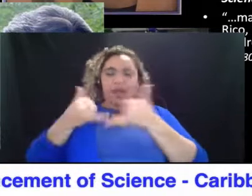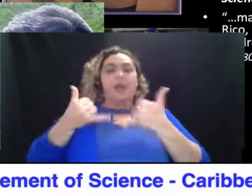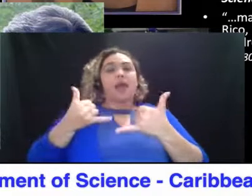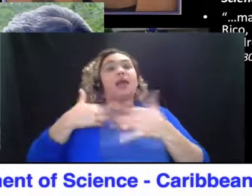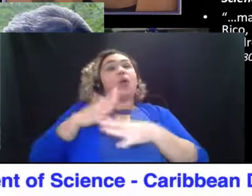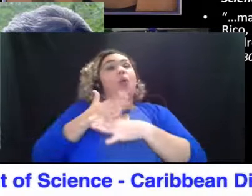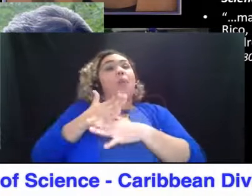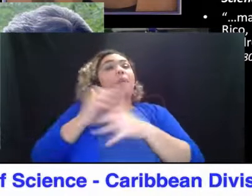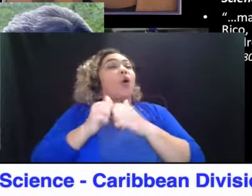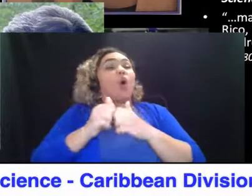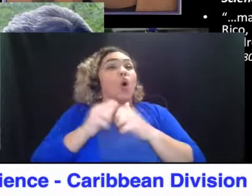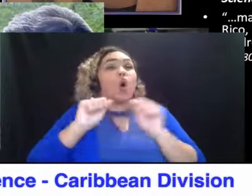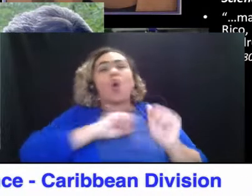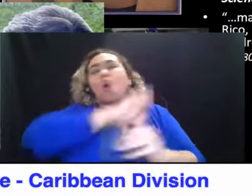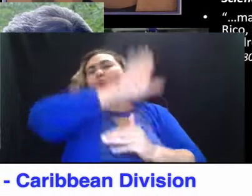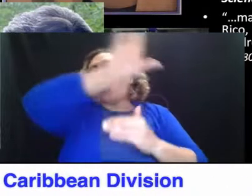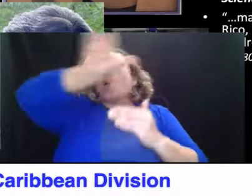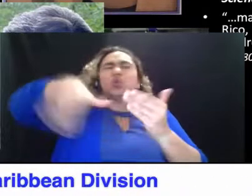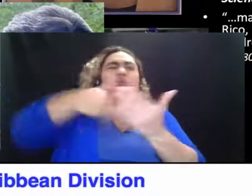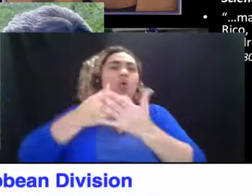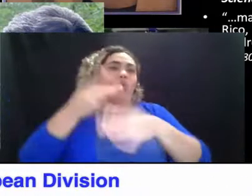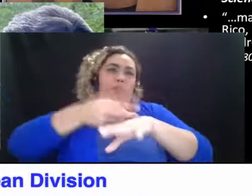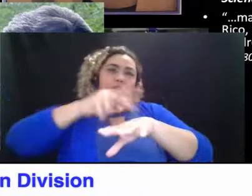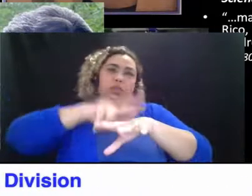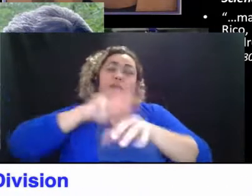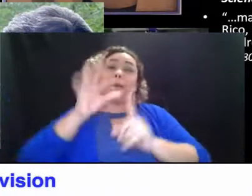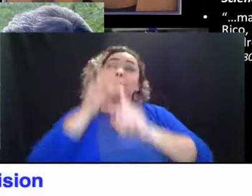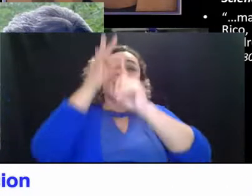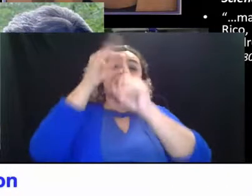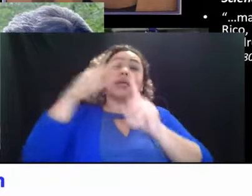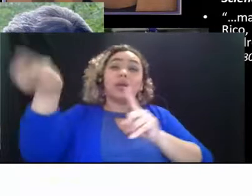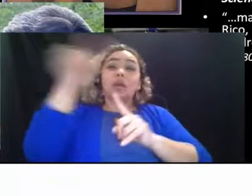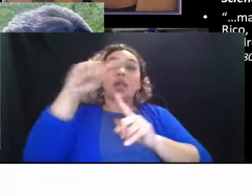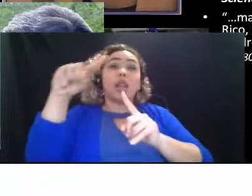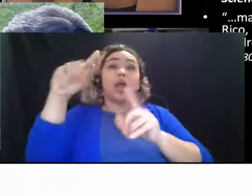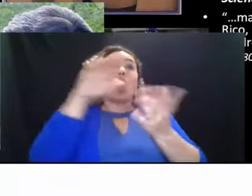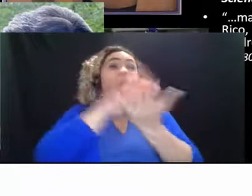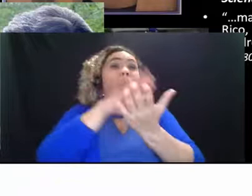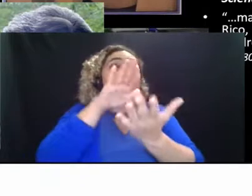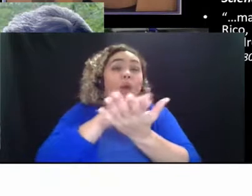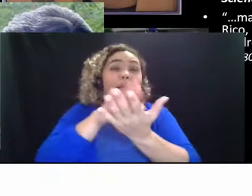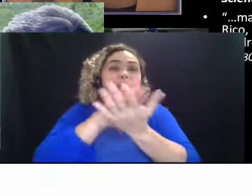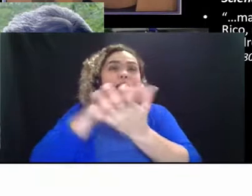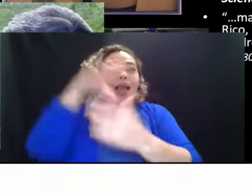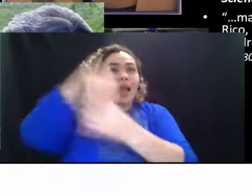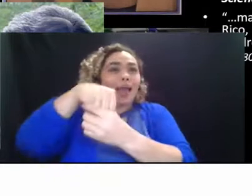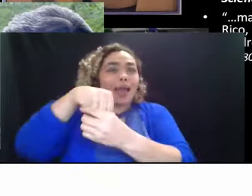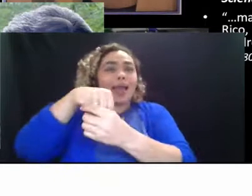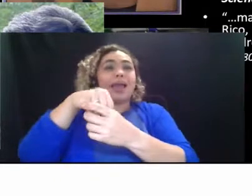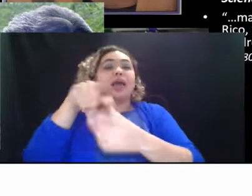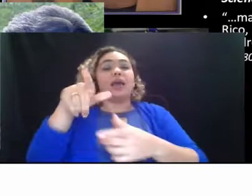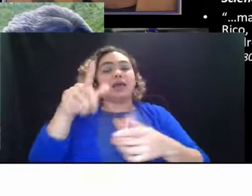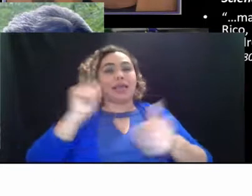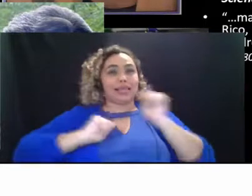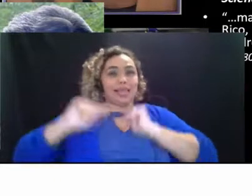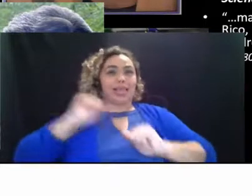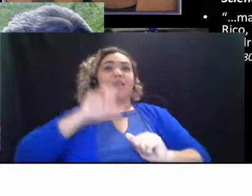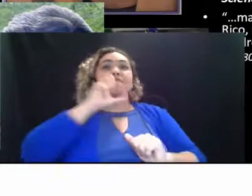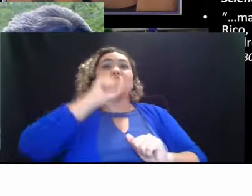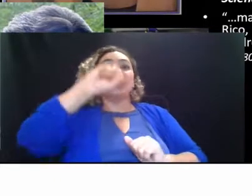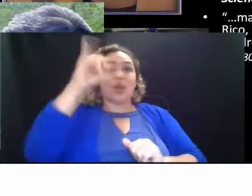compartido con todo Puerto Rico, en especial con la comunidad escolar de la Escuela de Teatro del Viejo San